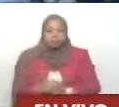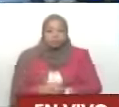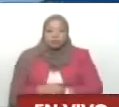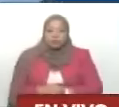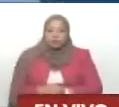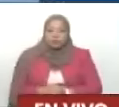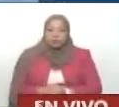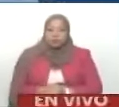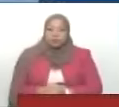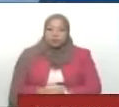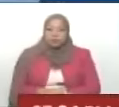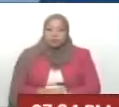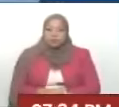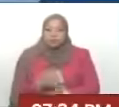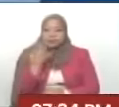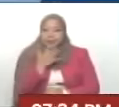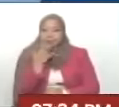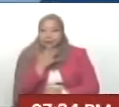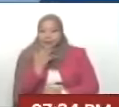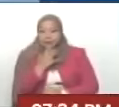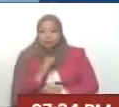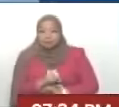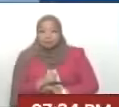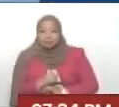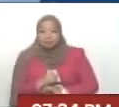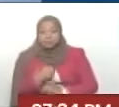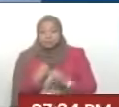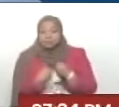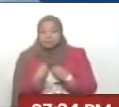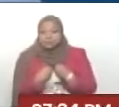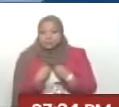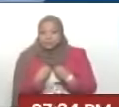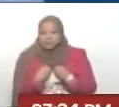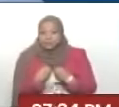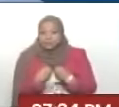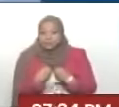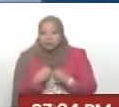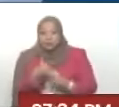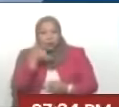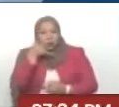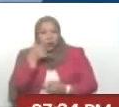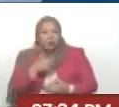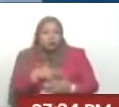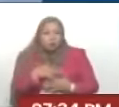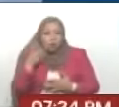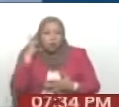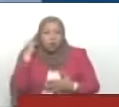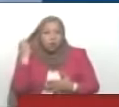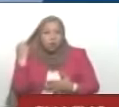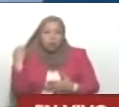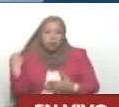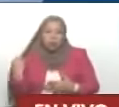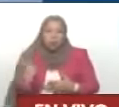¿Puedo hacer artillería el pensamiento, presidente? ¿Puedo hacer una llamada, un comodín?